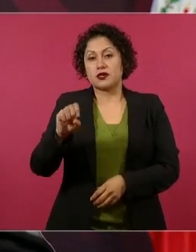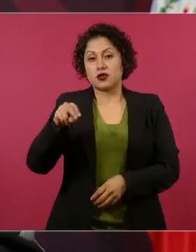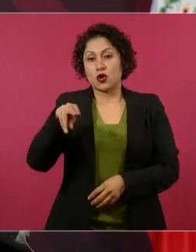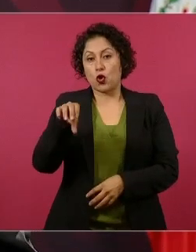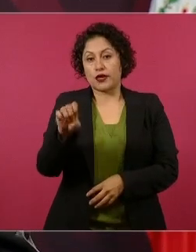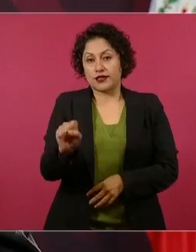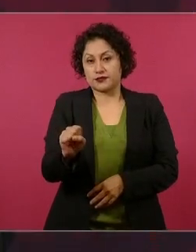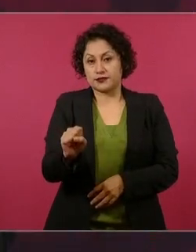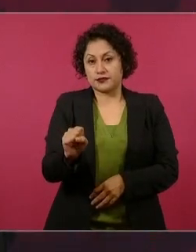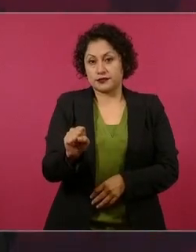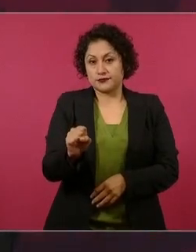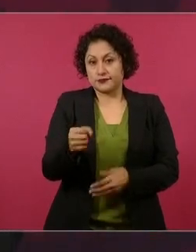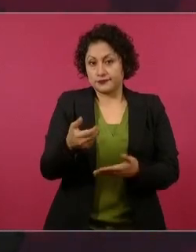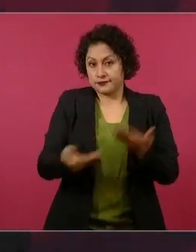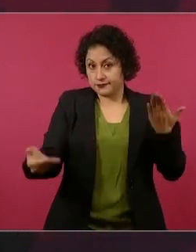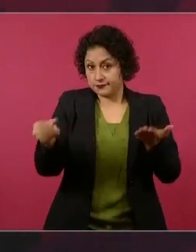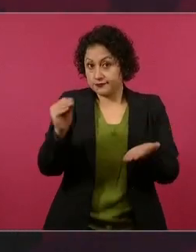esa deuda,